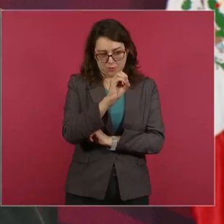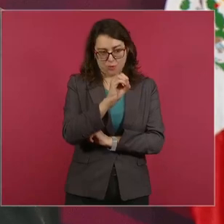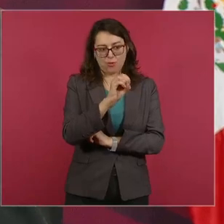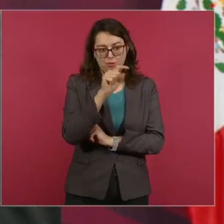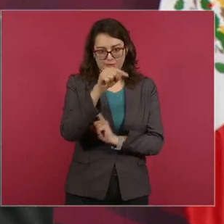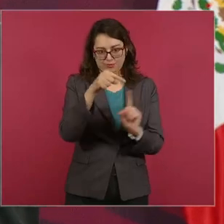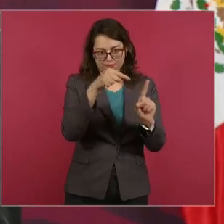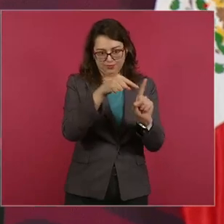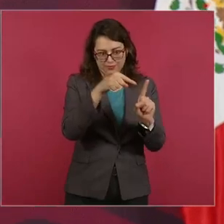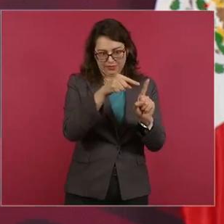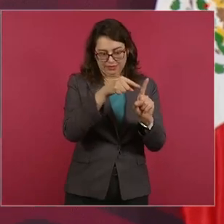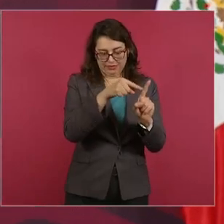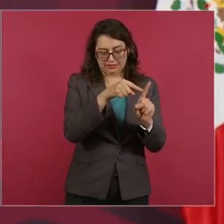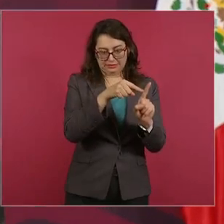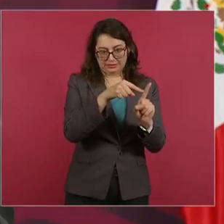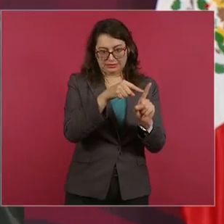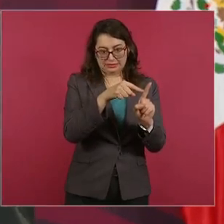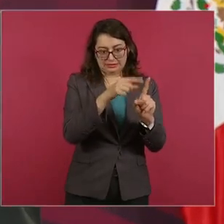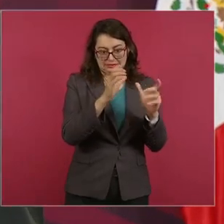al Cisen